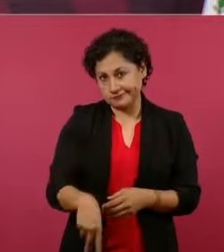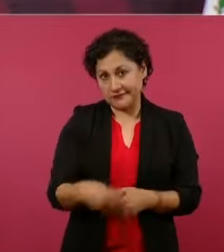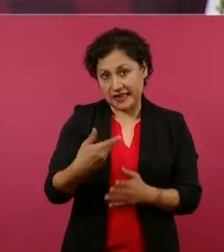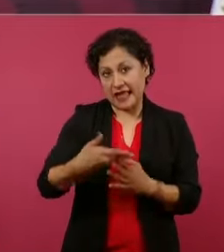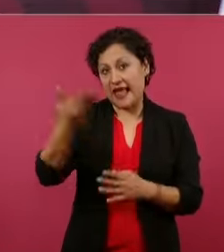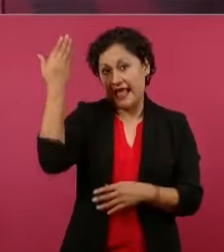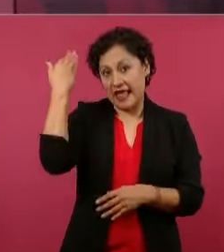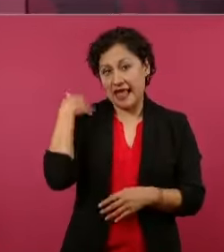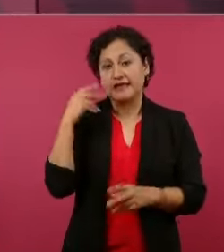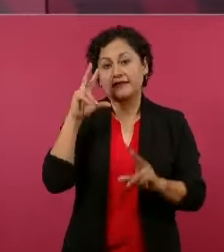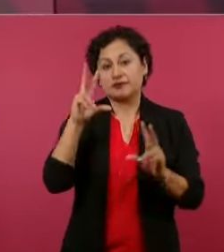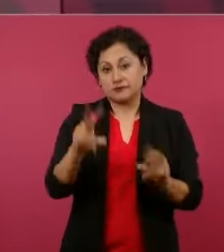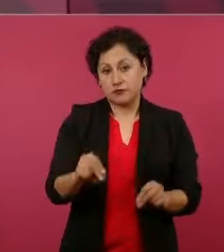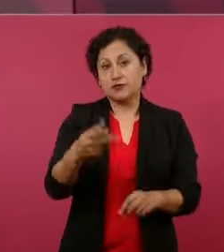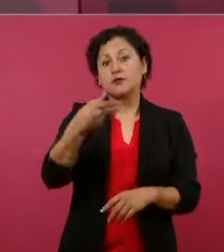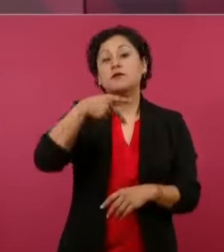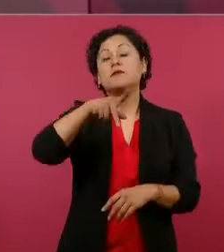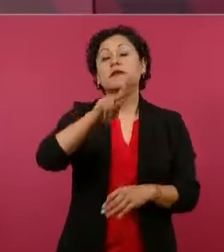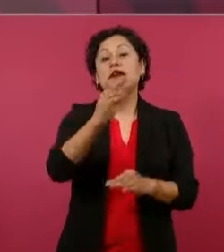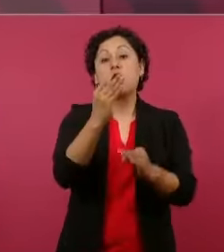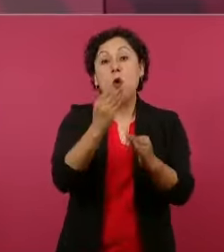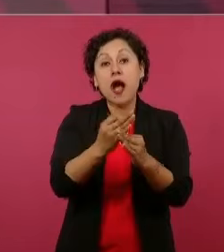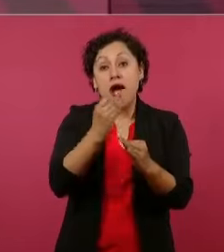ahora como usan